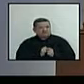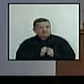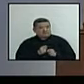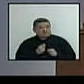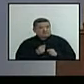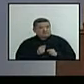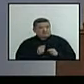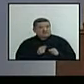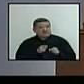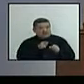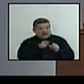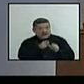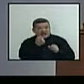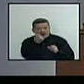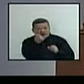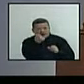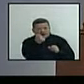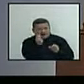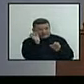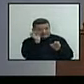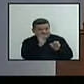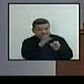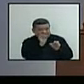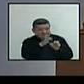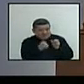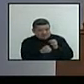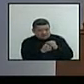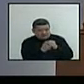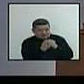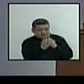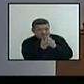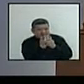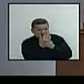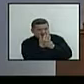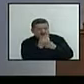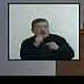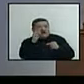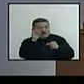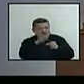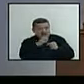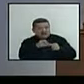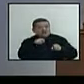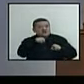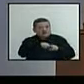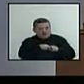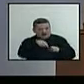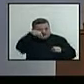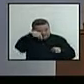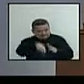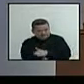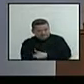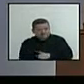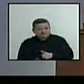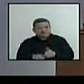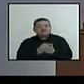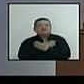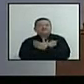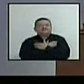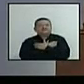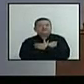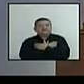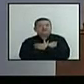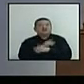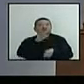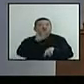Él es ese grano de trigo que tiene que bajar al sepulcro, que tiene que morir, para que haya una nueva